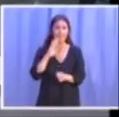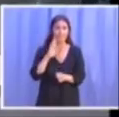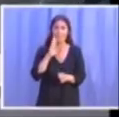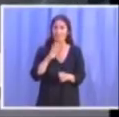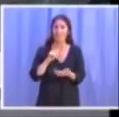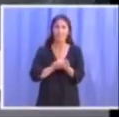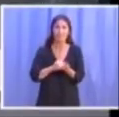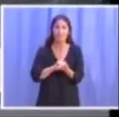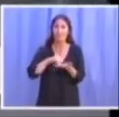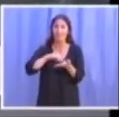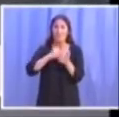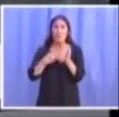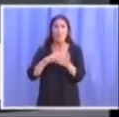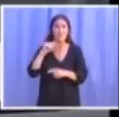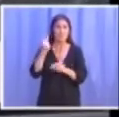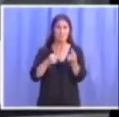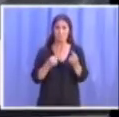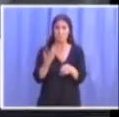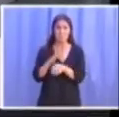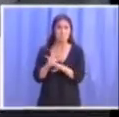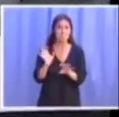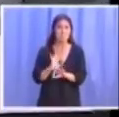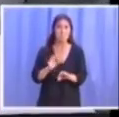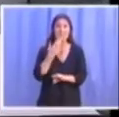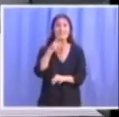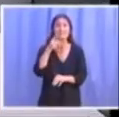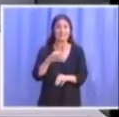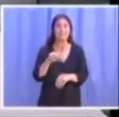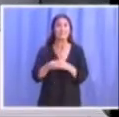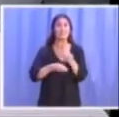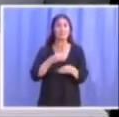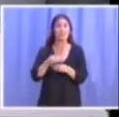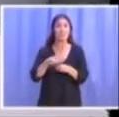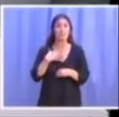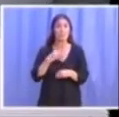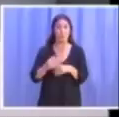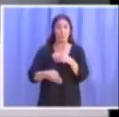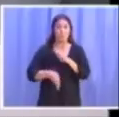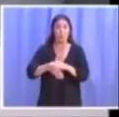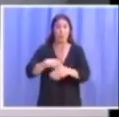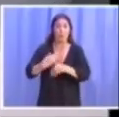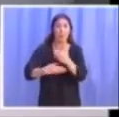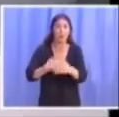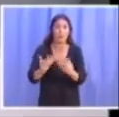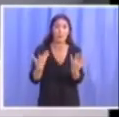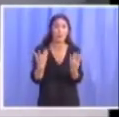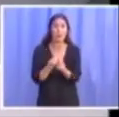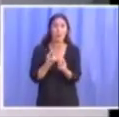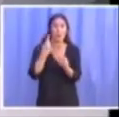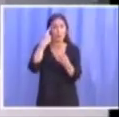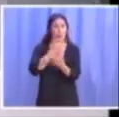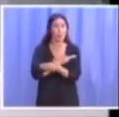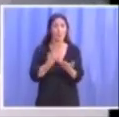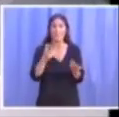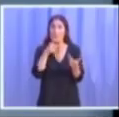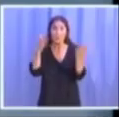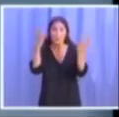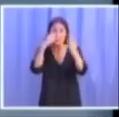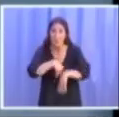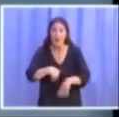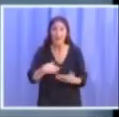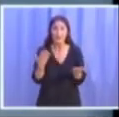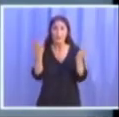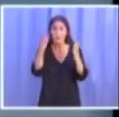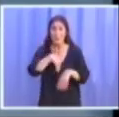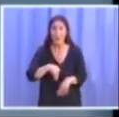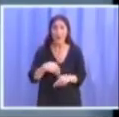proyecto de presupuesto. Y si lo hubieran hecho, podrían haberlo sacado adelante sencillamente con una cuestión de confianza, pero es que no tenían ese presupuesto